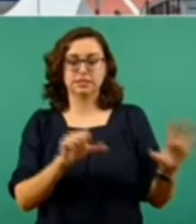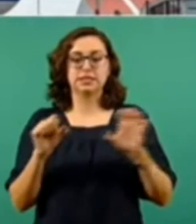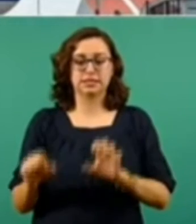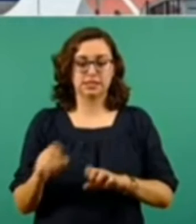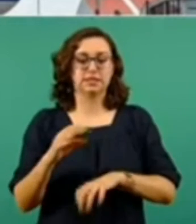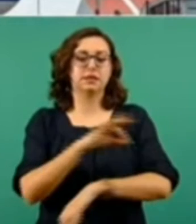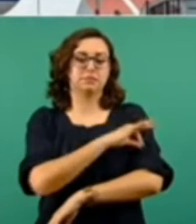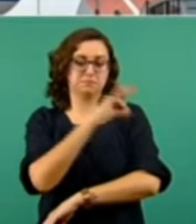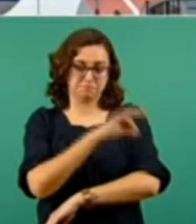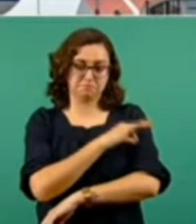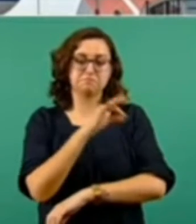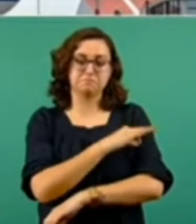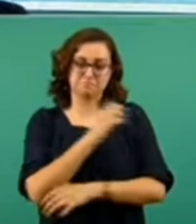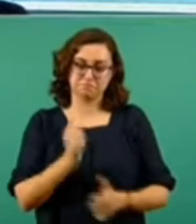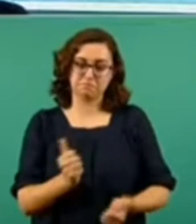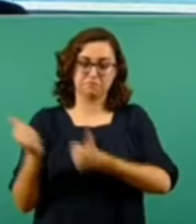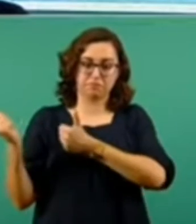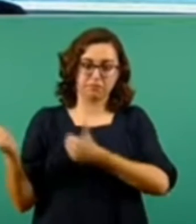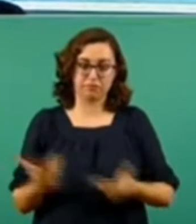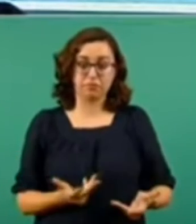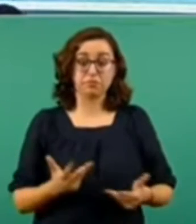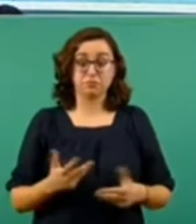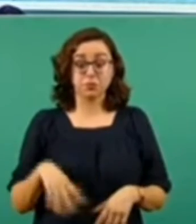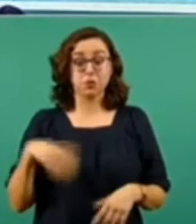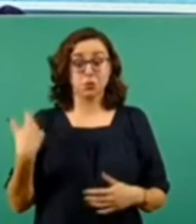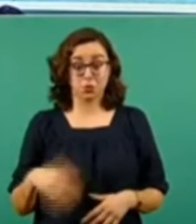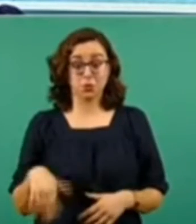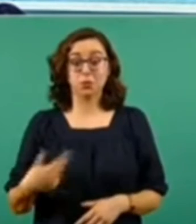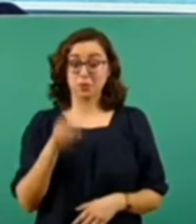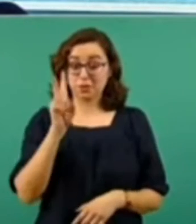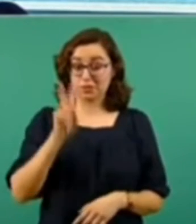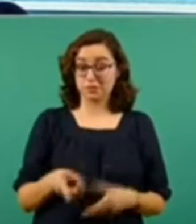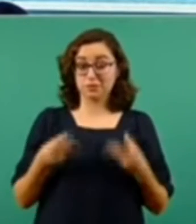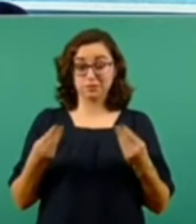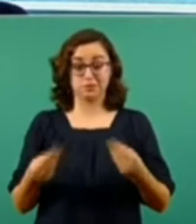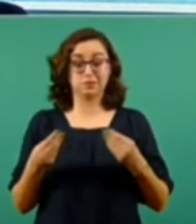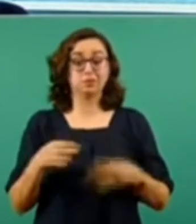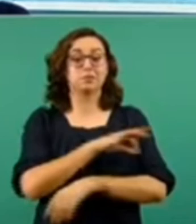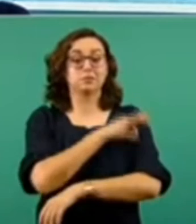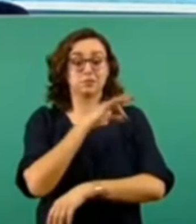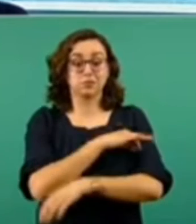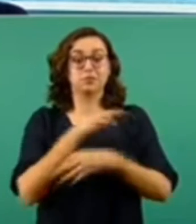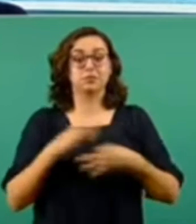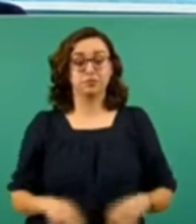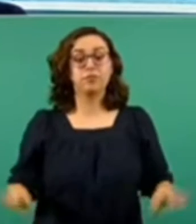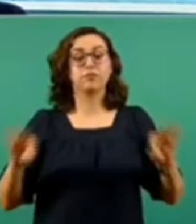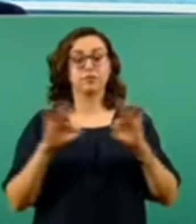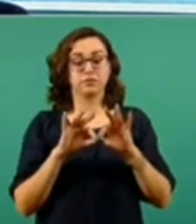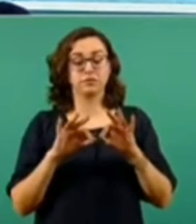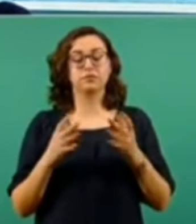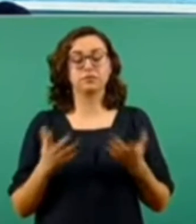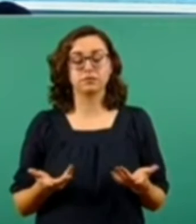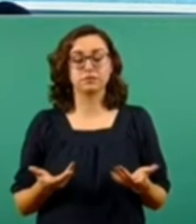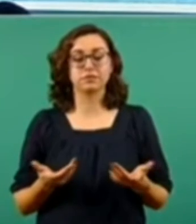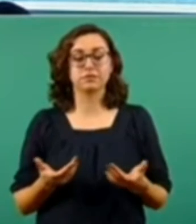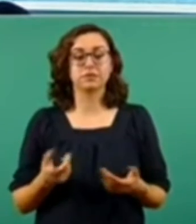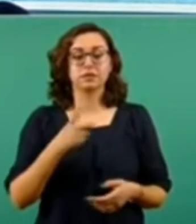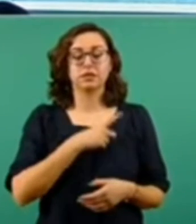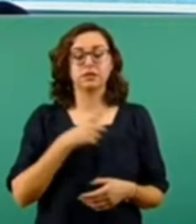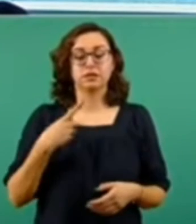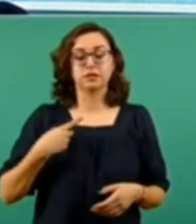2.301.600 dosis de esta vacuna. Un arribo obviamente importante y que va a permitir, dado que recordemos la